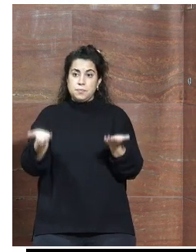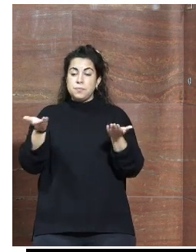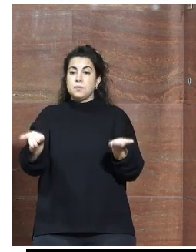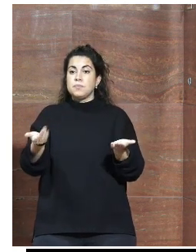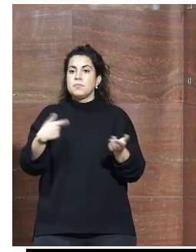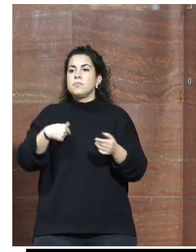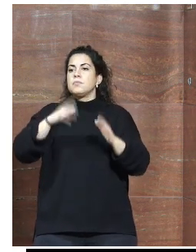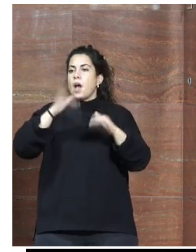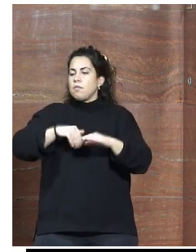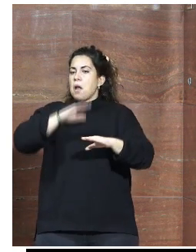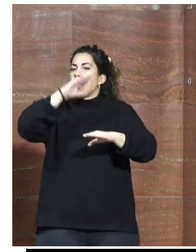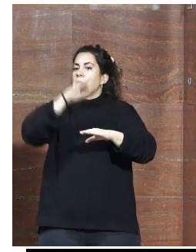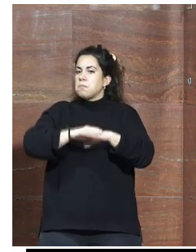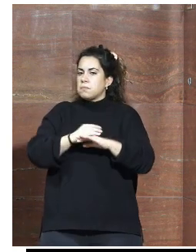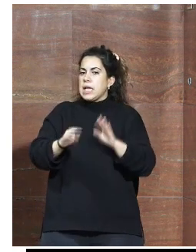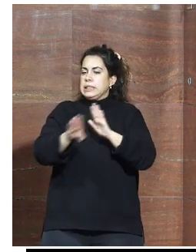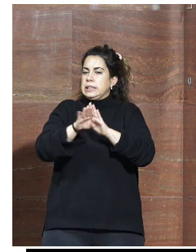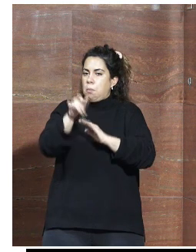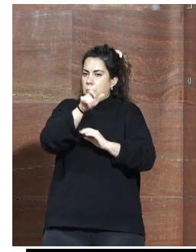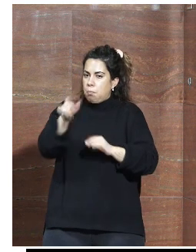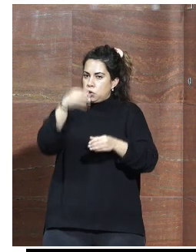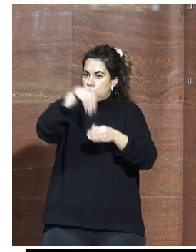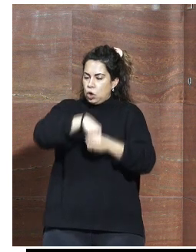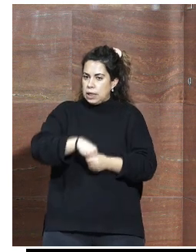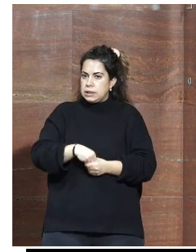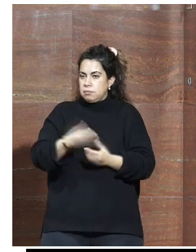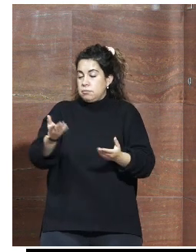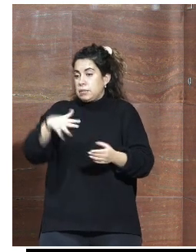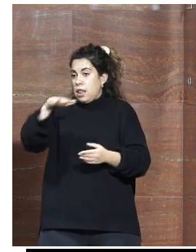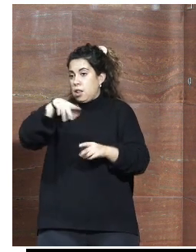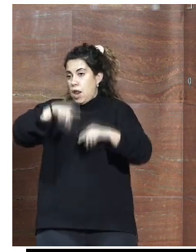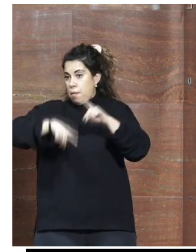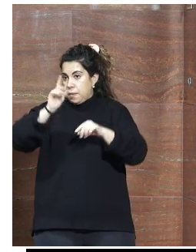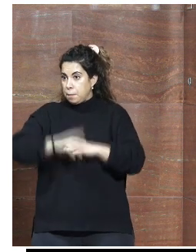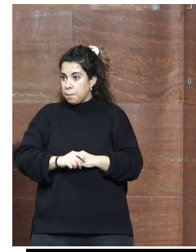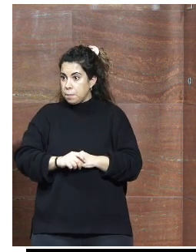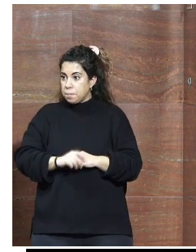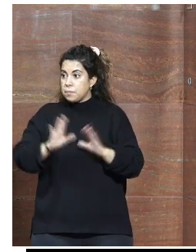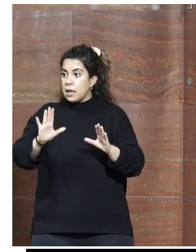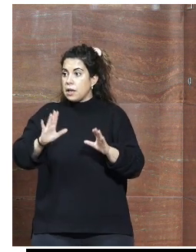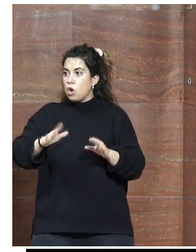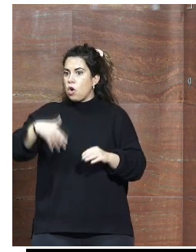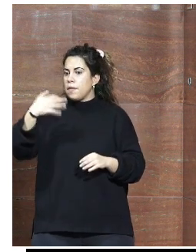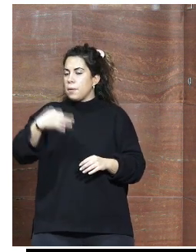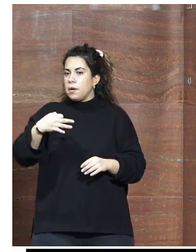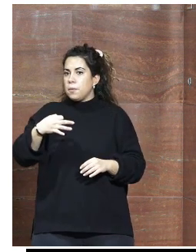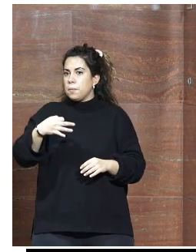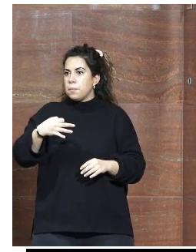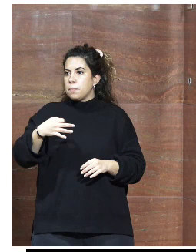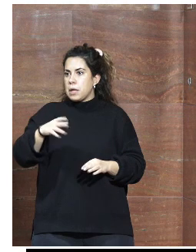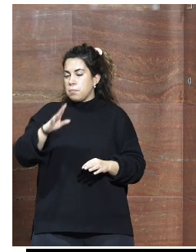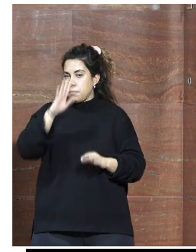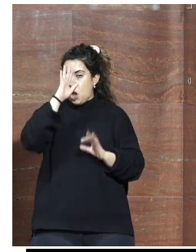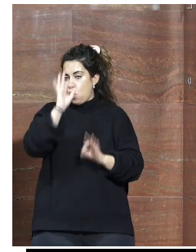también nos hicieron caso, afortunadamente. Luego, pues depende de los sitios, claro. Pero tiene que ser, evidentemente,